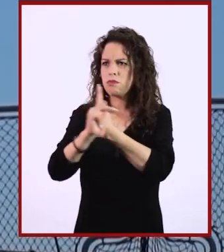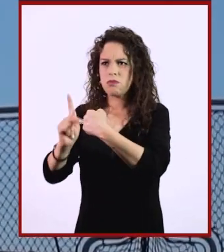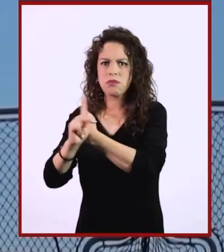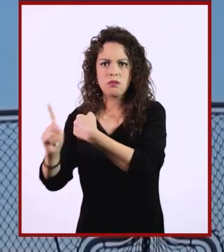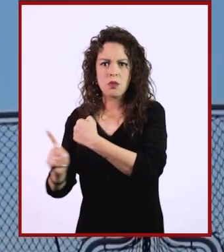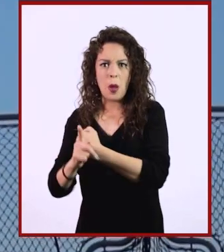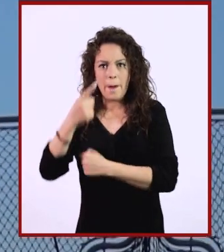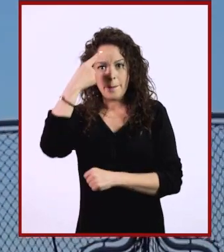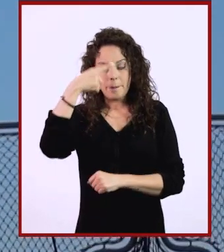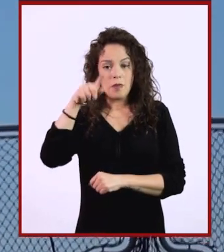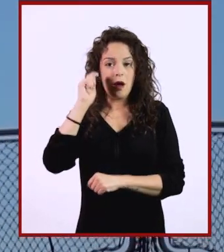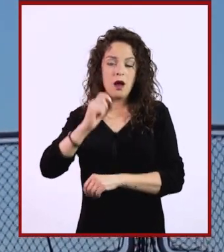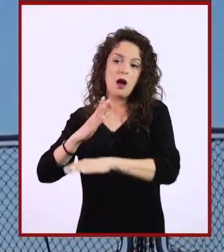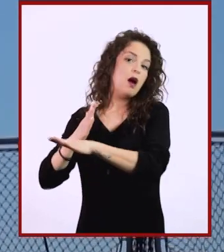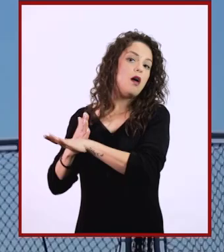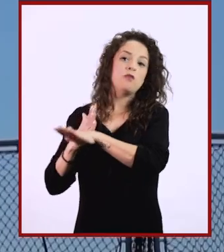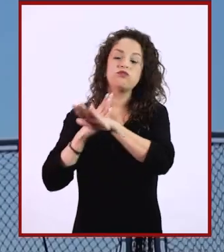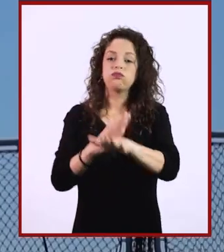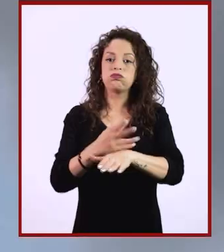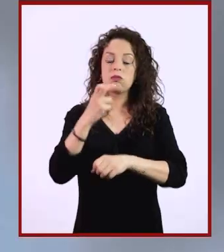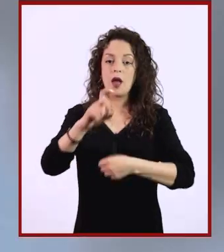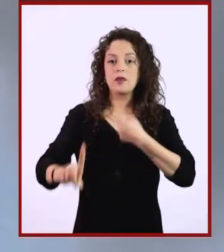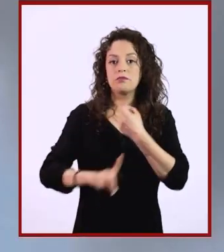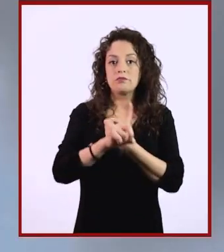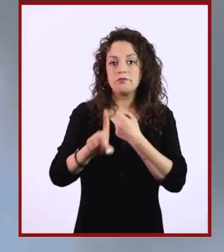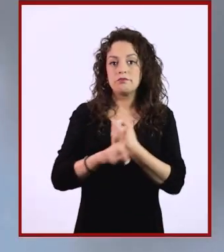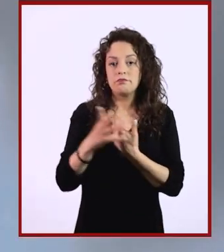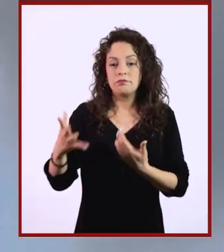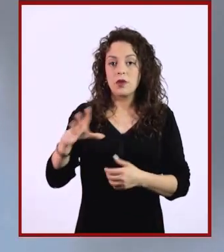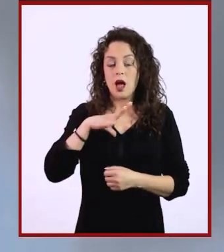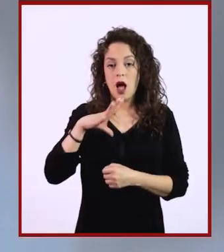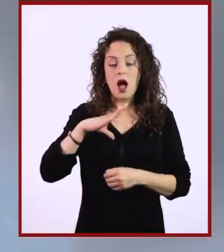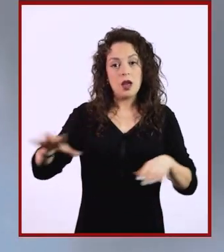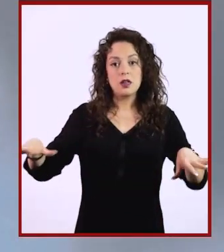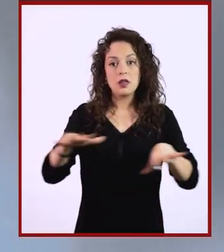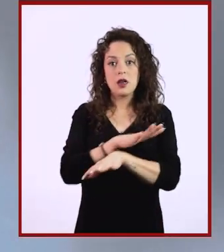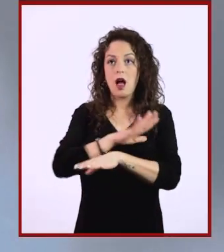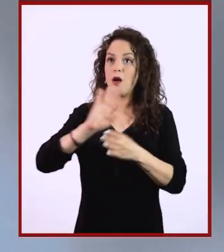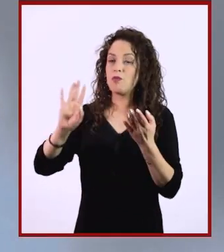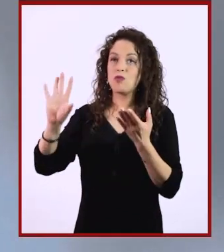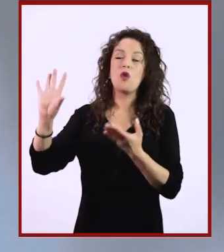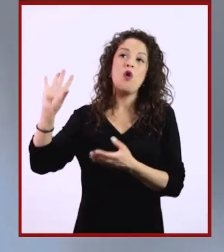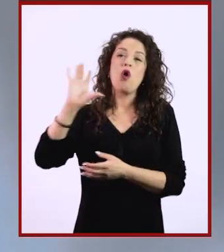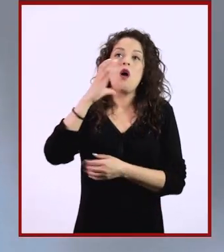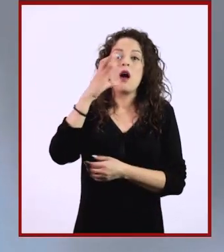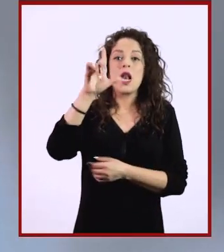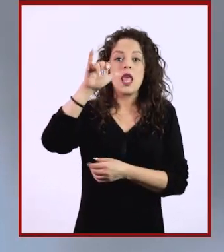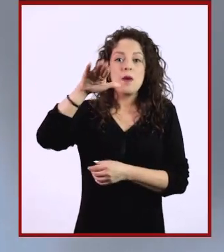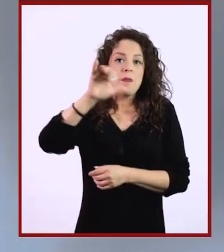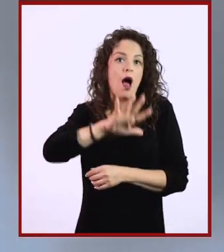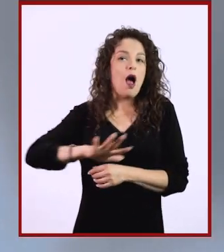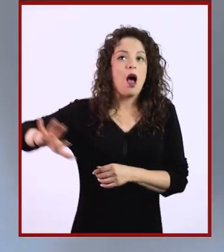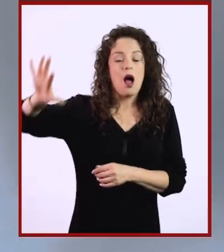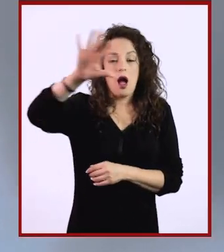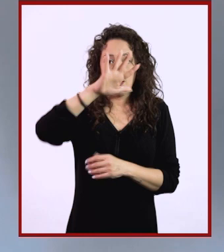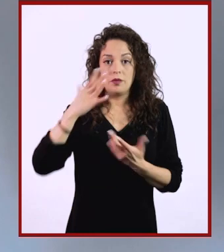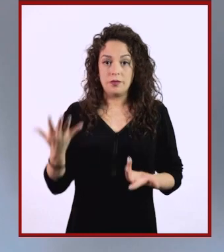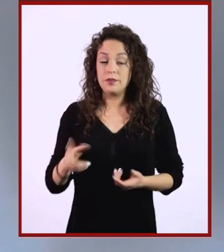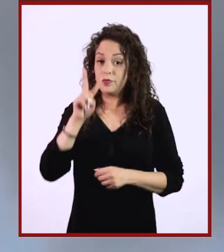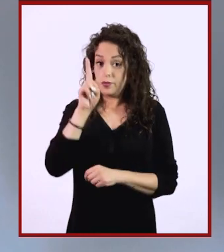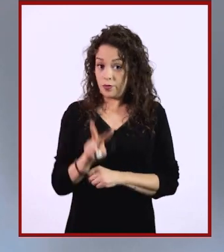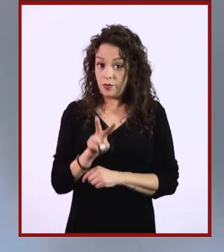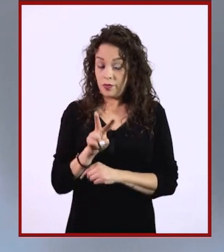digamos, abatir, ¿no? Como todas estas consecuencias del cambio climático, ¿no? Entonces también ya la